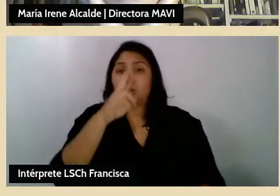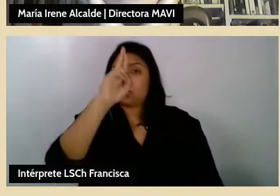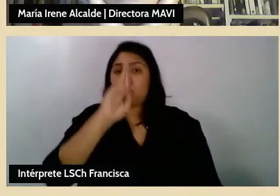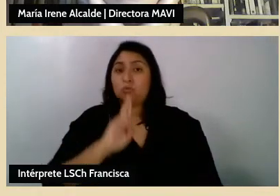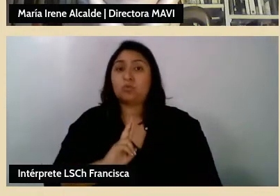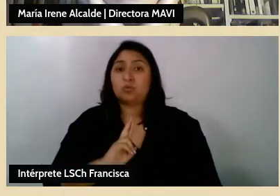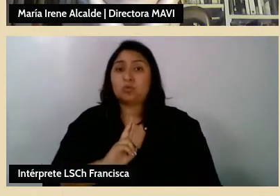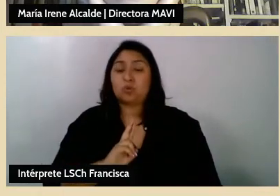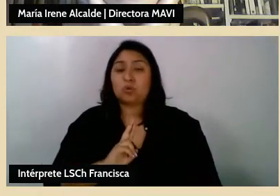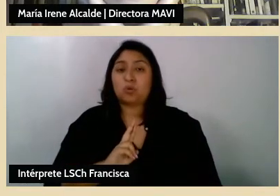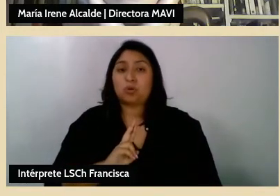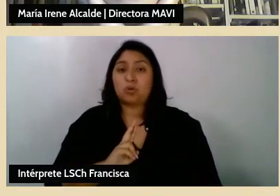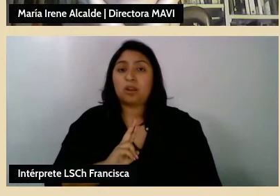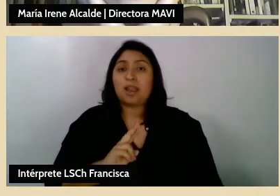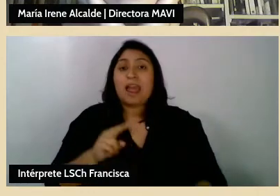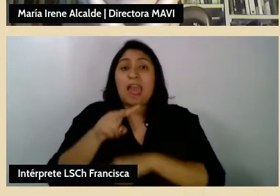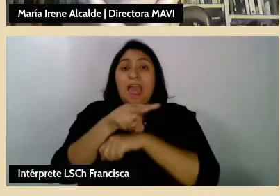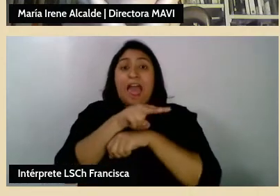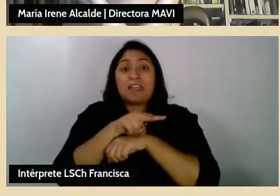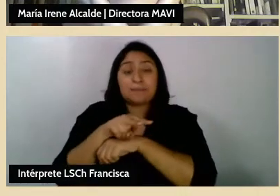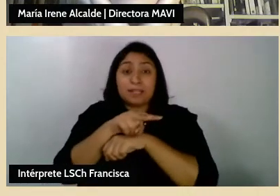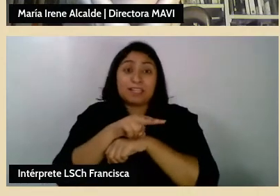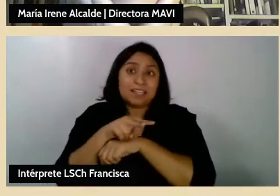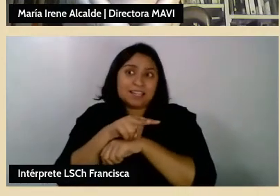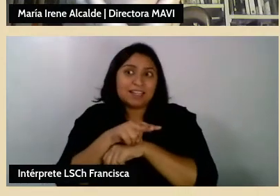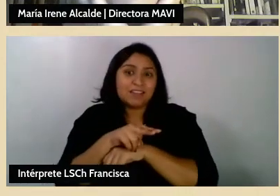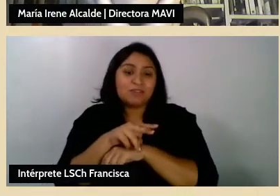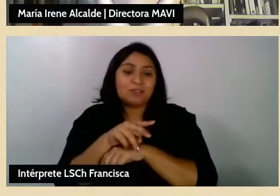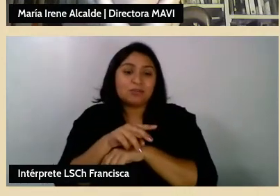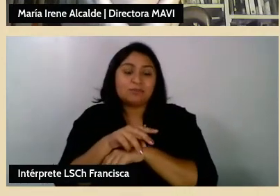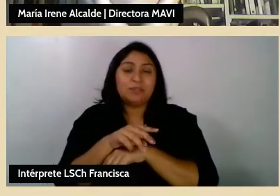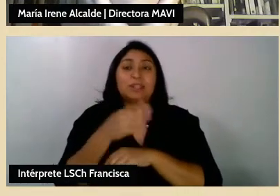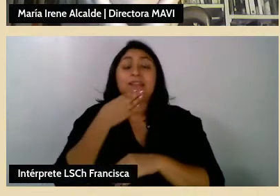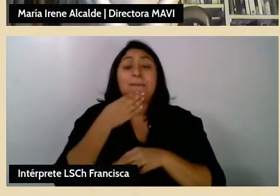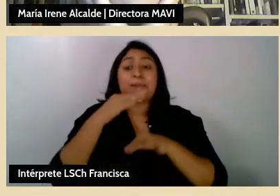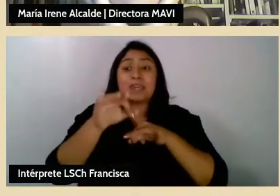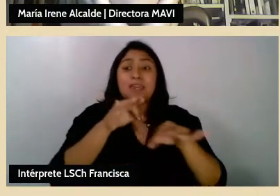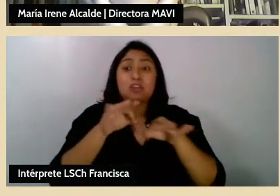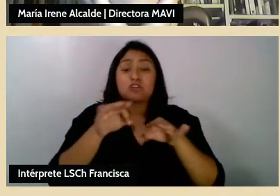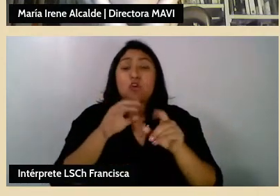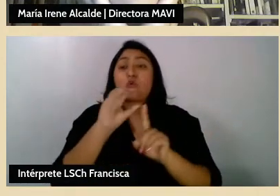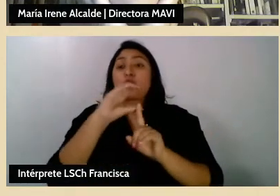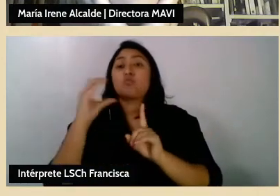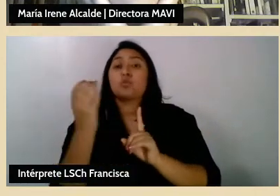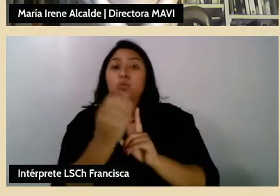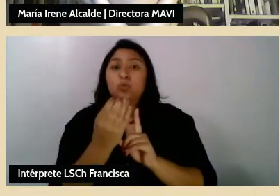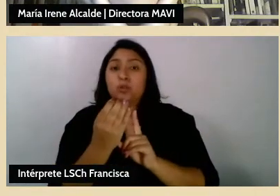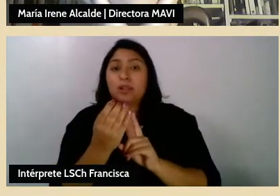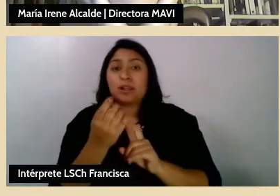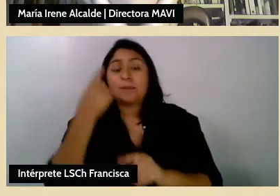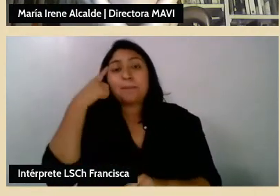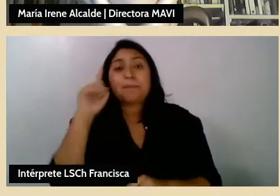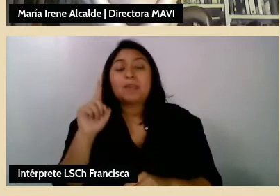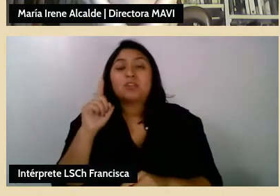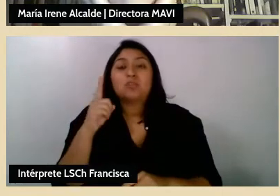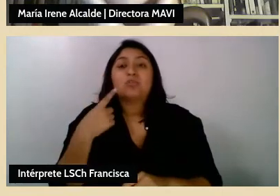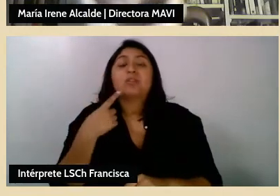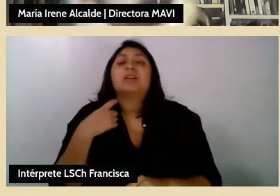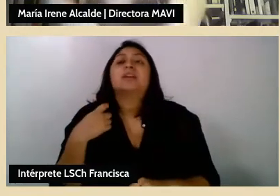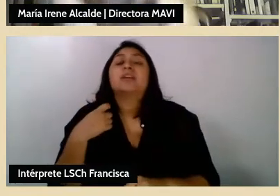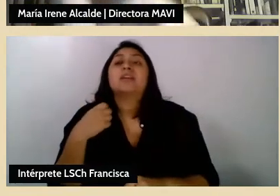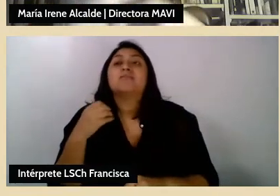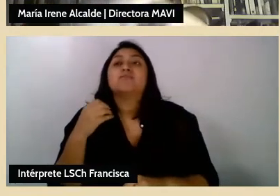más bien administrativo, por así decirlo, y de gestión cultural, obviamente, Pero, ¿qué te pareció